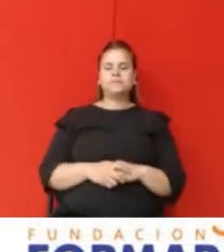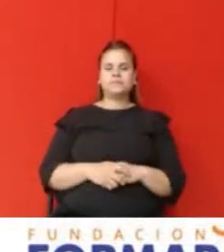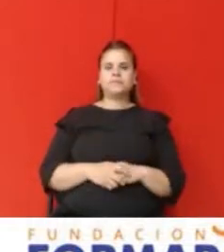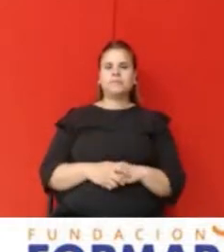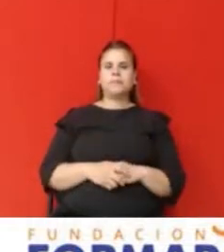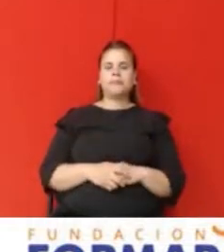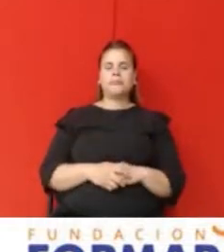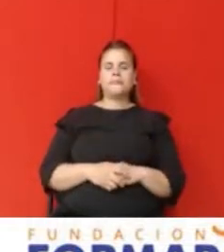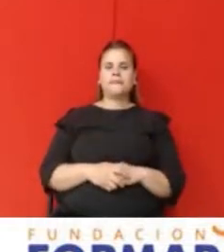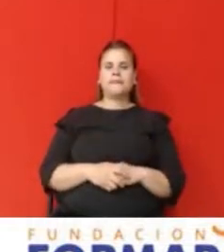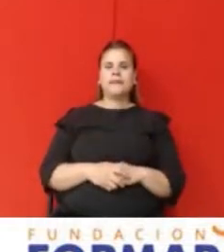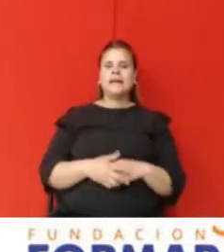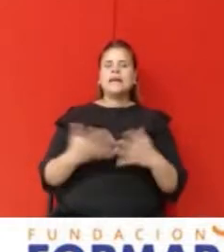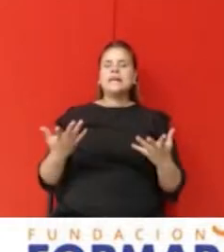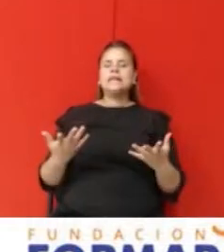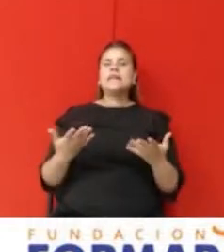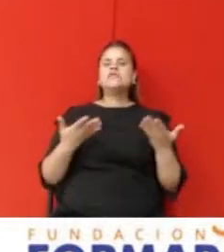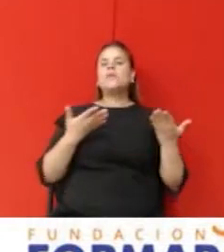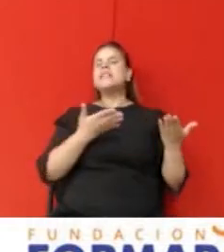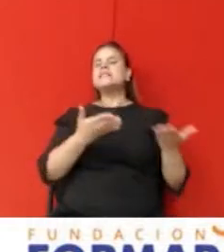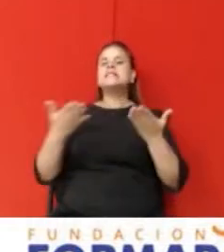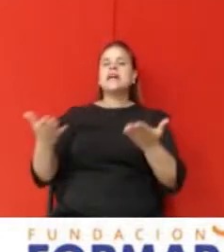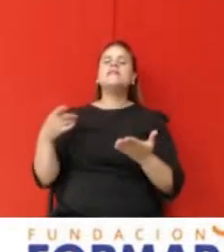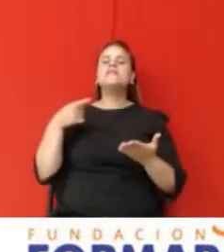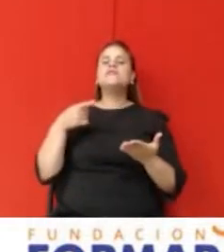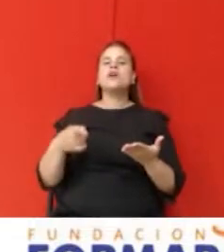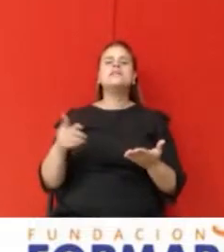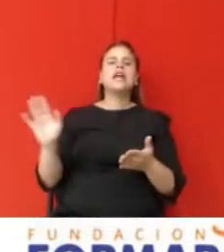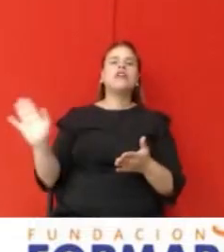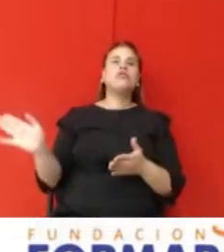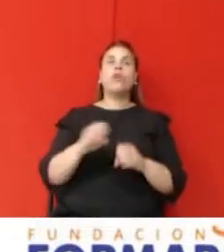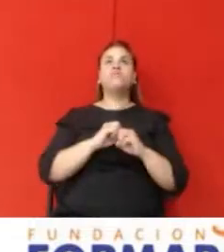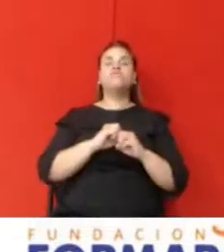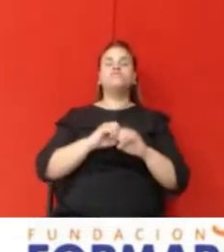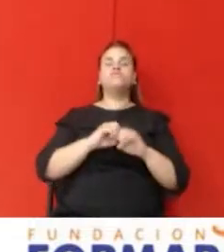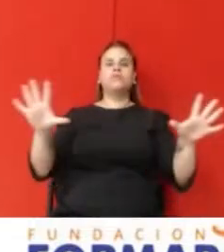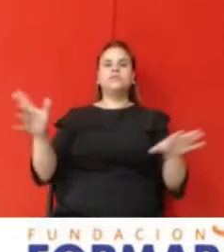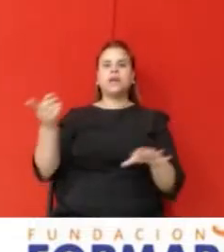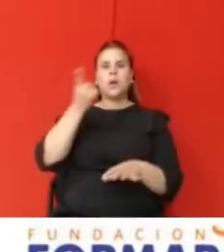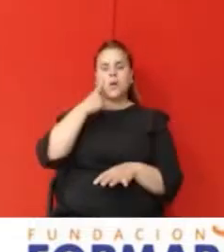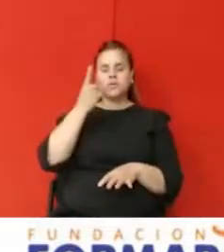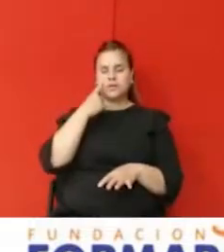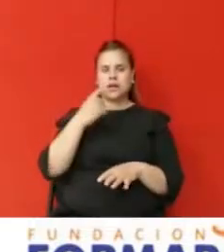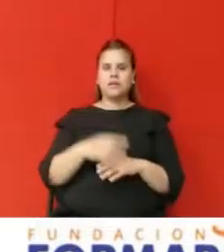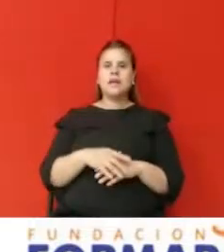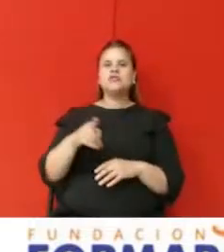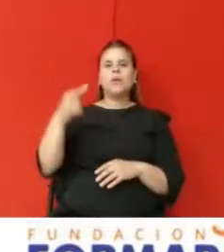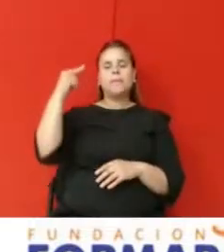¿qué hizo conocido, qué hizo el boom, la explosión de la internación domiciliaria? Yo creo que fue el